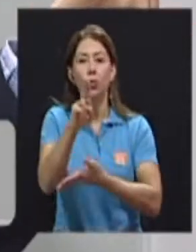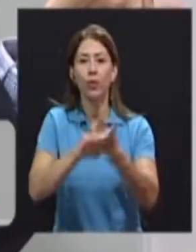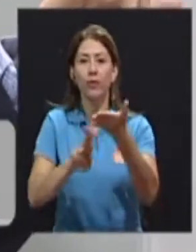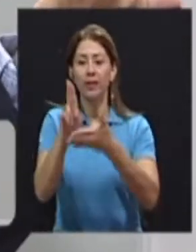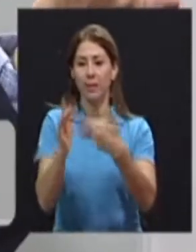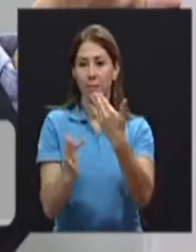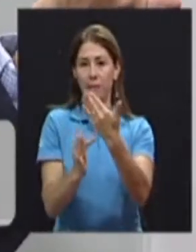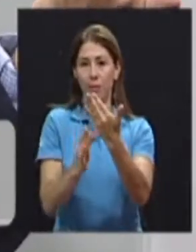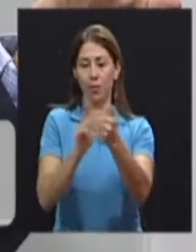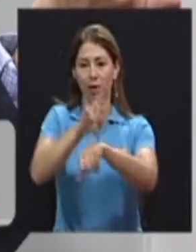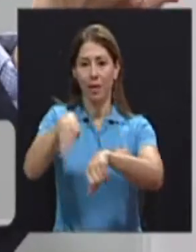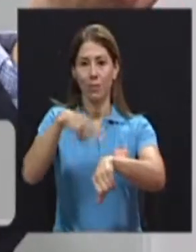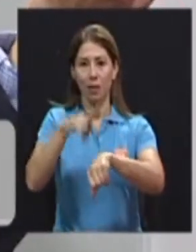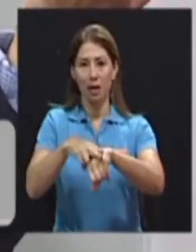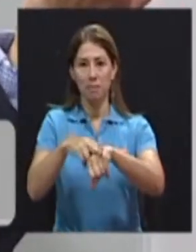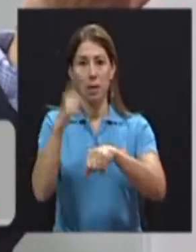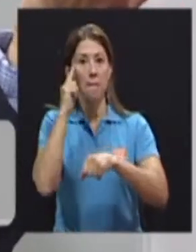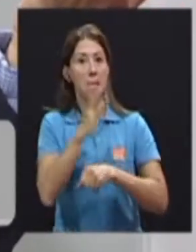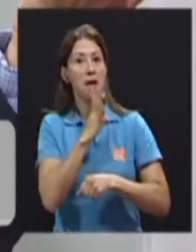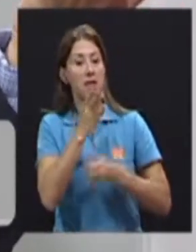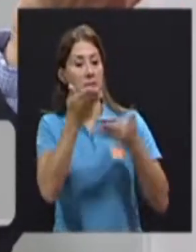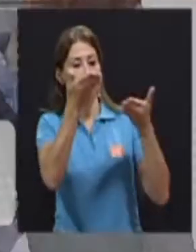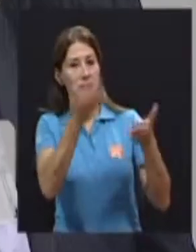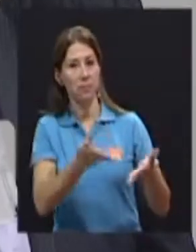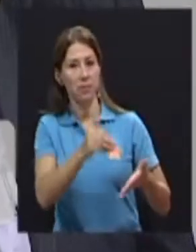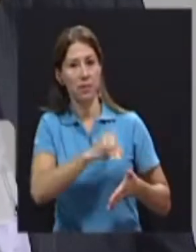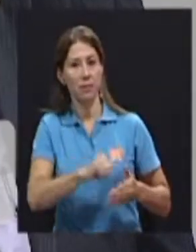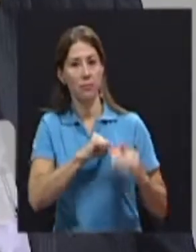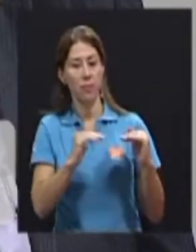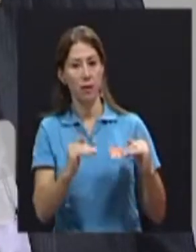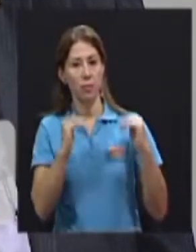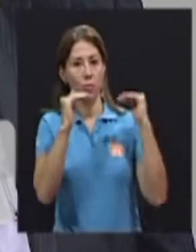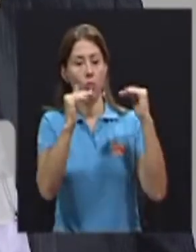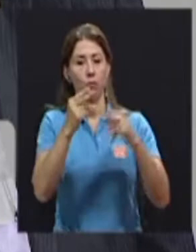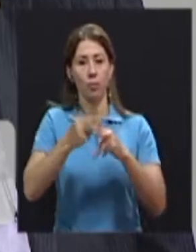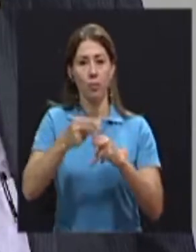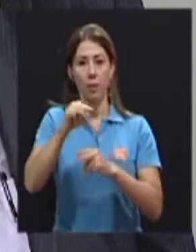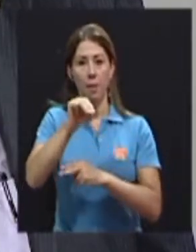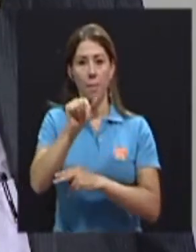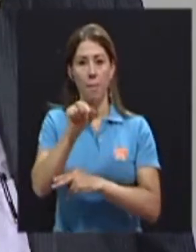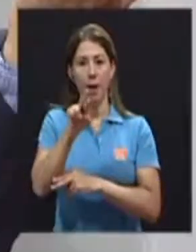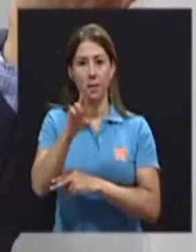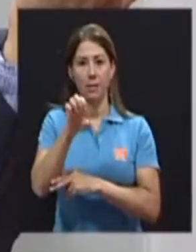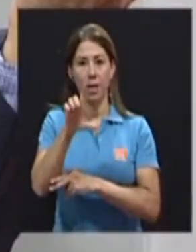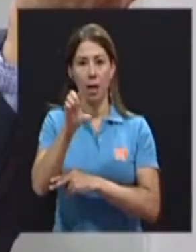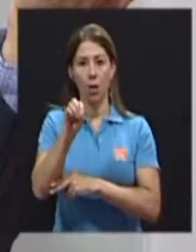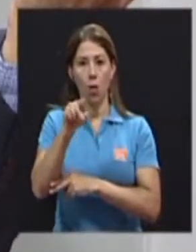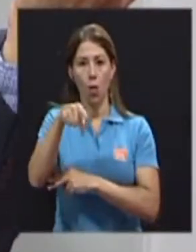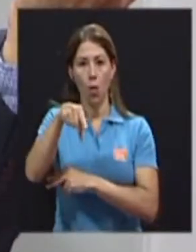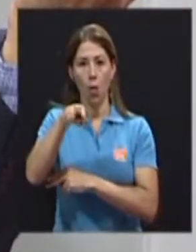hacerlo tenemos el privilegio de tener con nosotros a su rector, Marcelo Prieto.